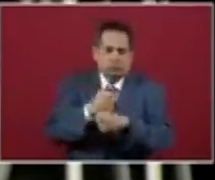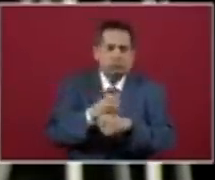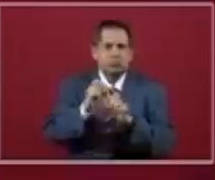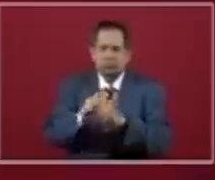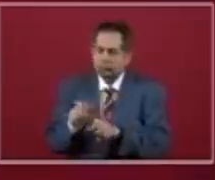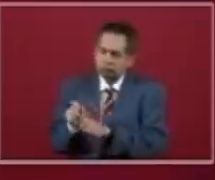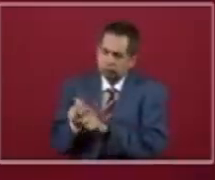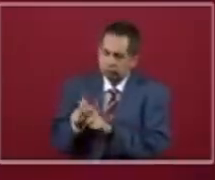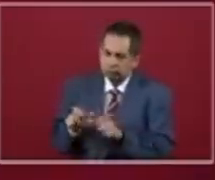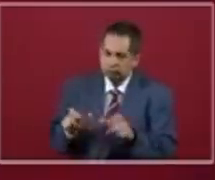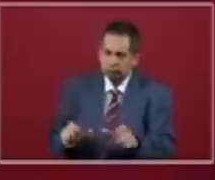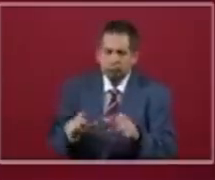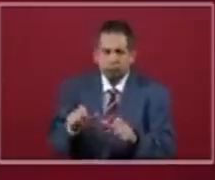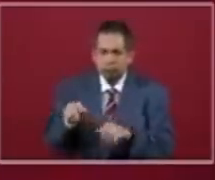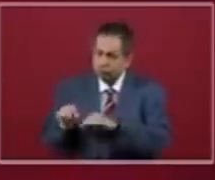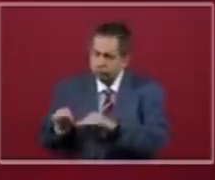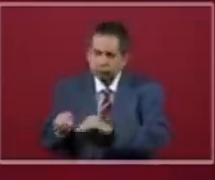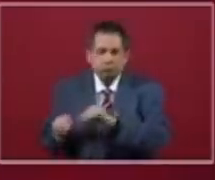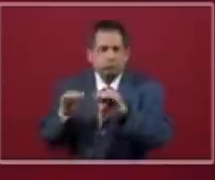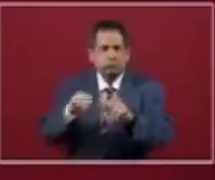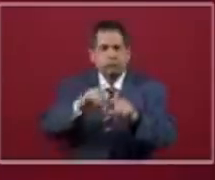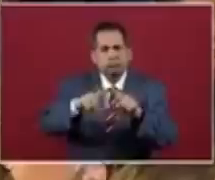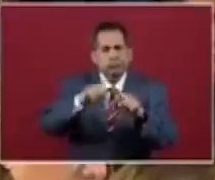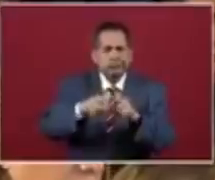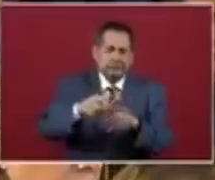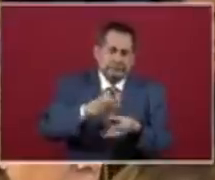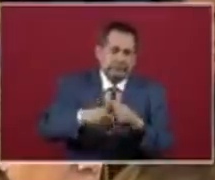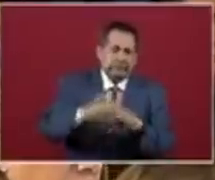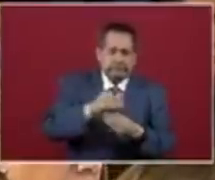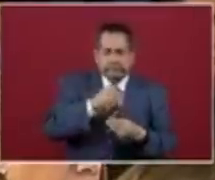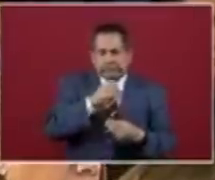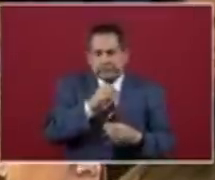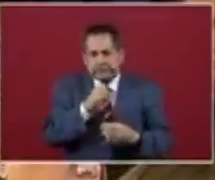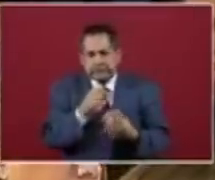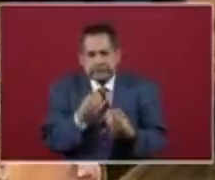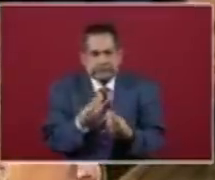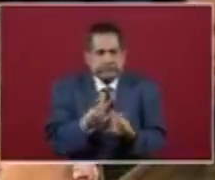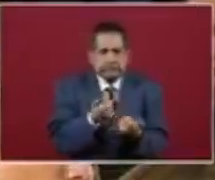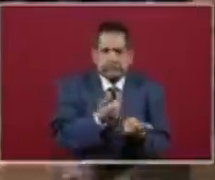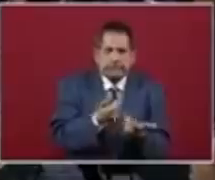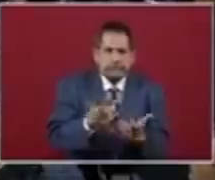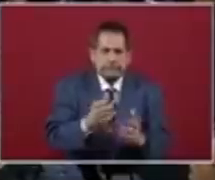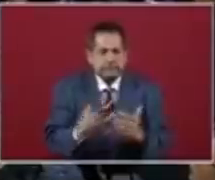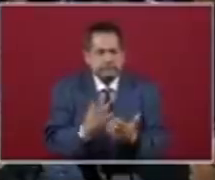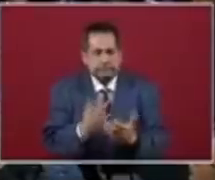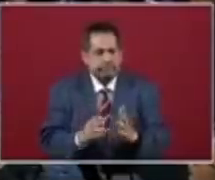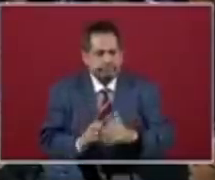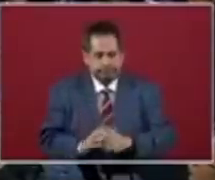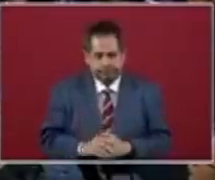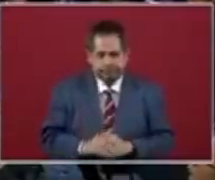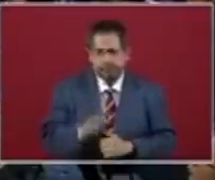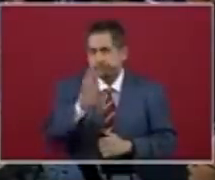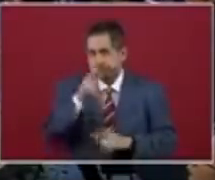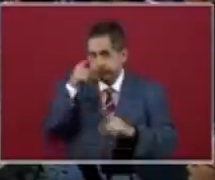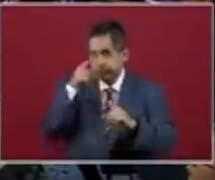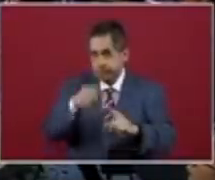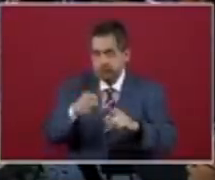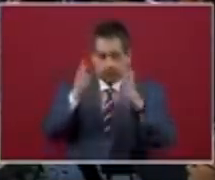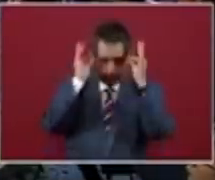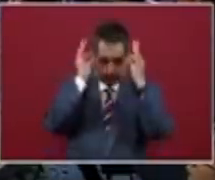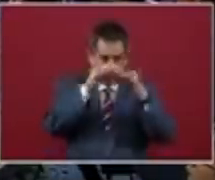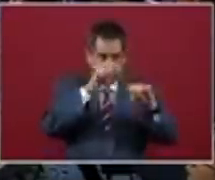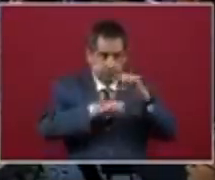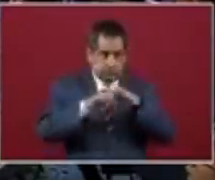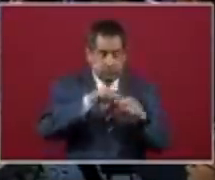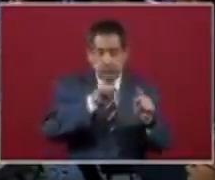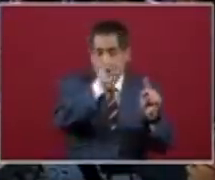que están trabajando y que trabajan de forma precaria, con carencias? Gracias. Uno de los objetivos de ampliar los consulados móviles, en este